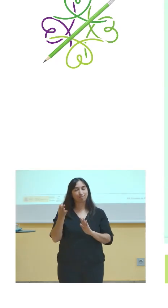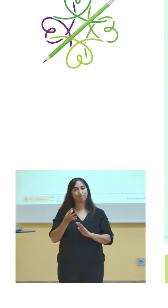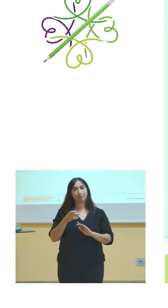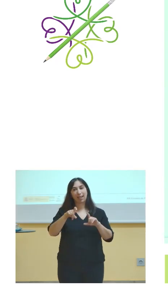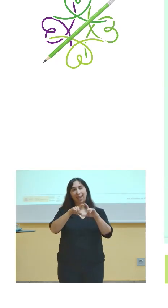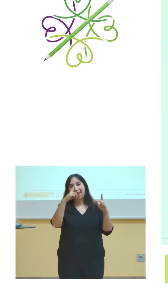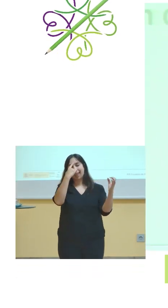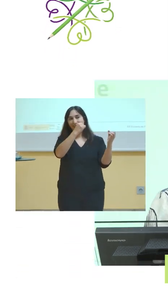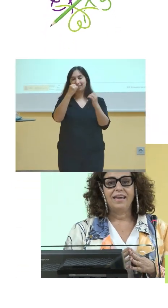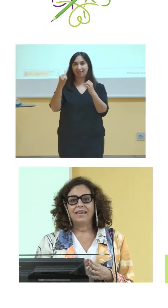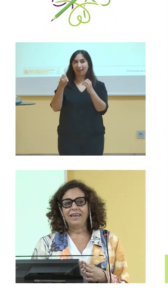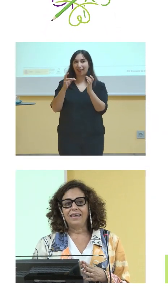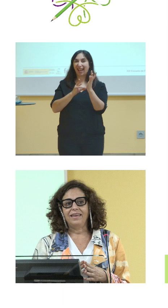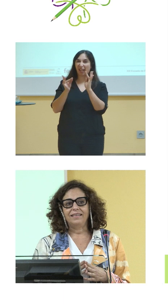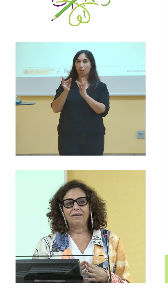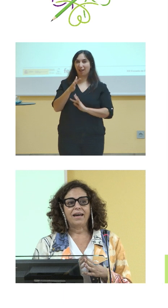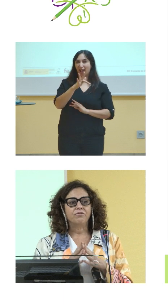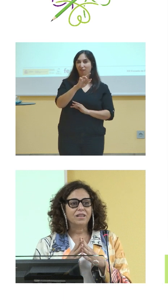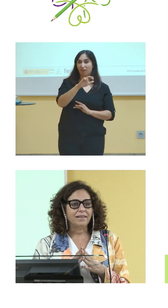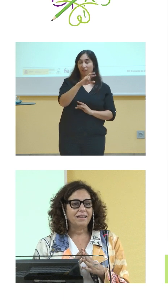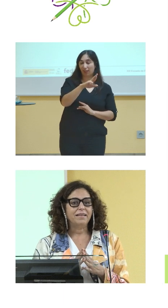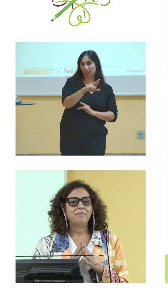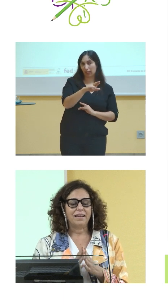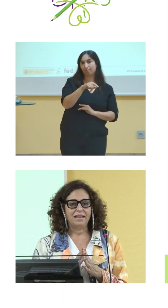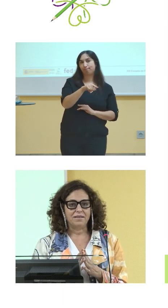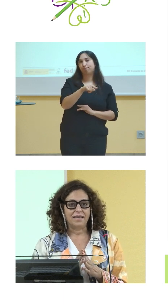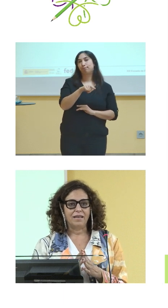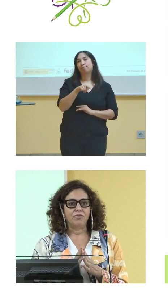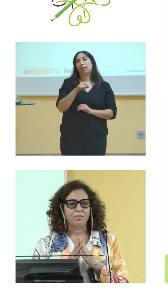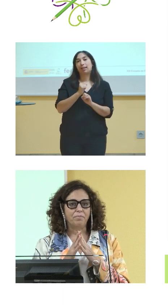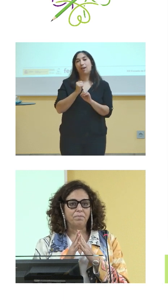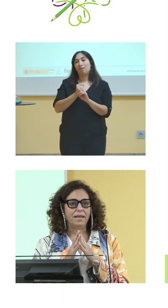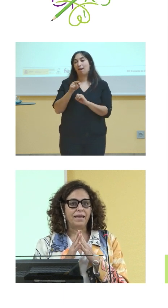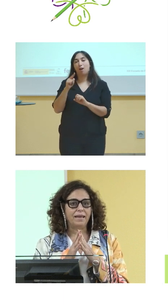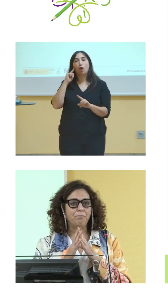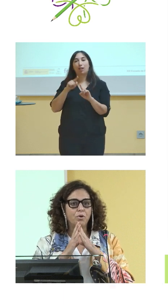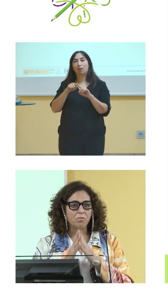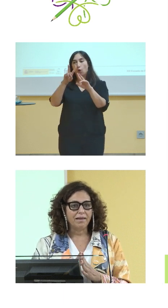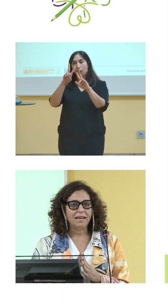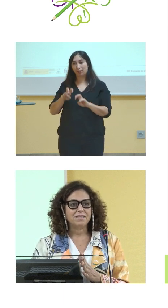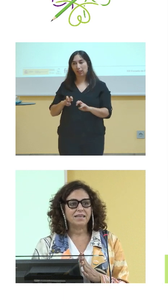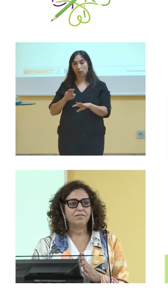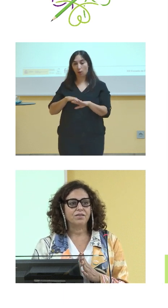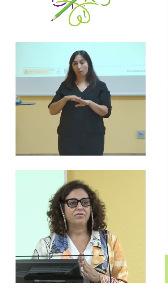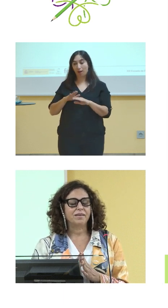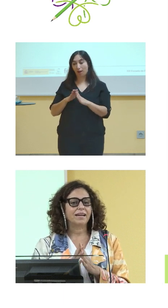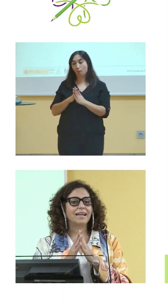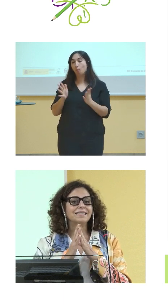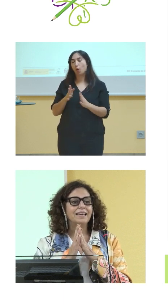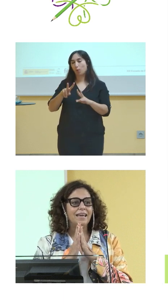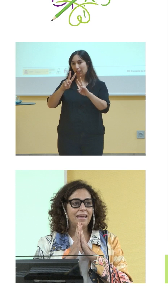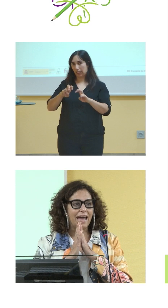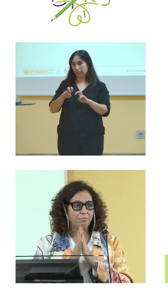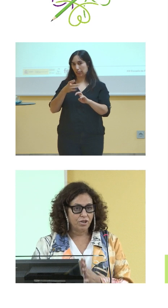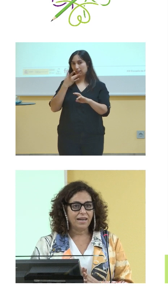entidad gemela de FEDER que trabaja fundamentalmente para la investigación, promover la investigación en enfermedades